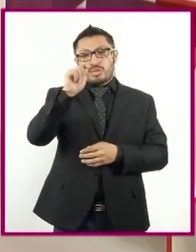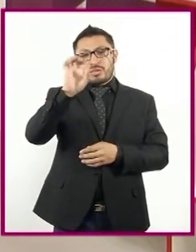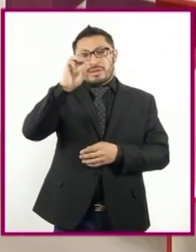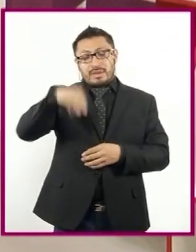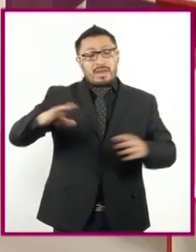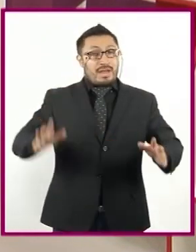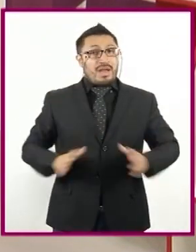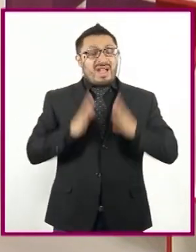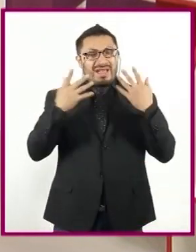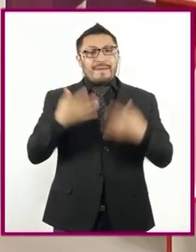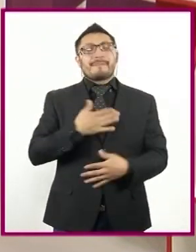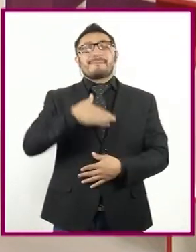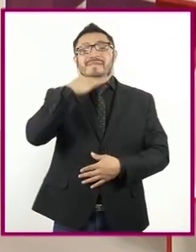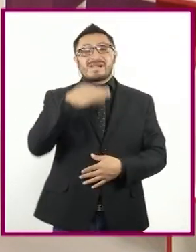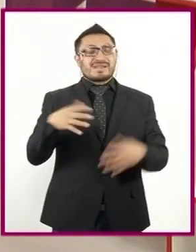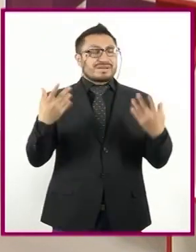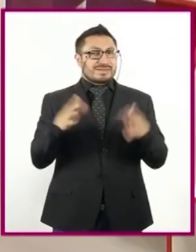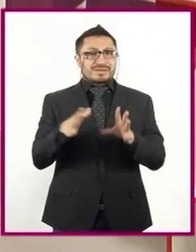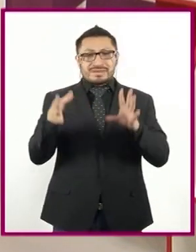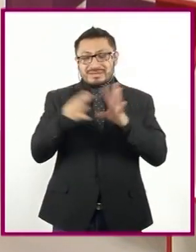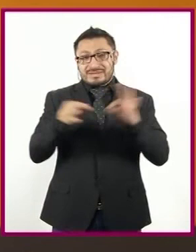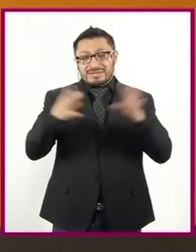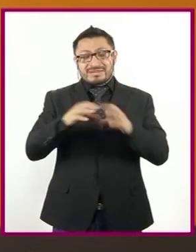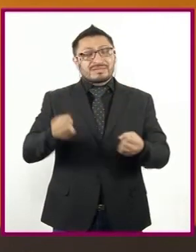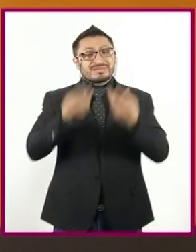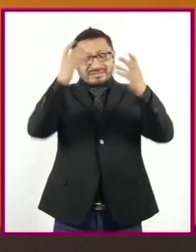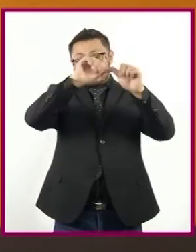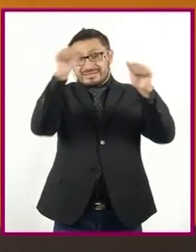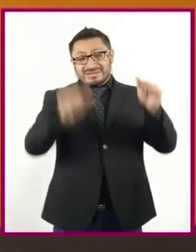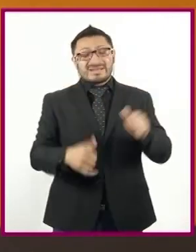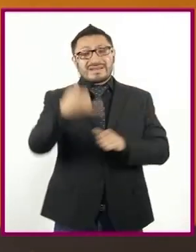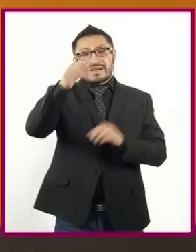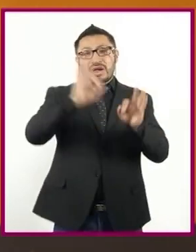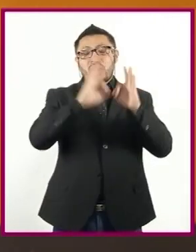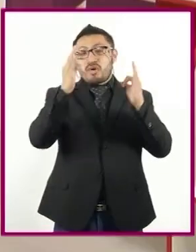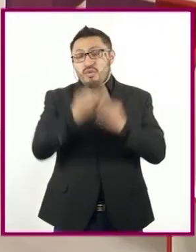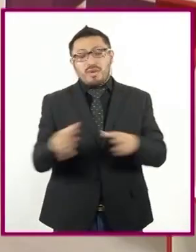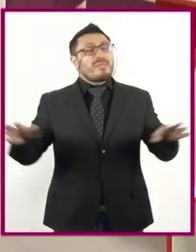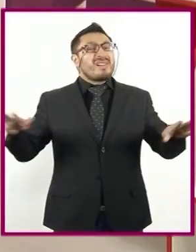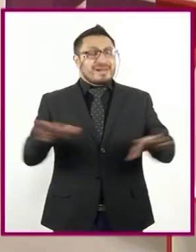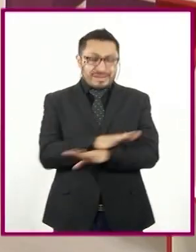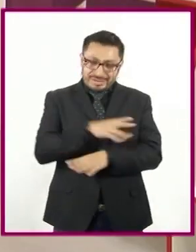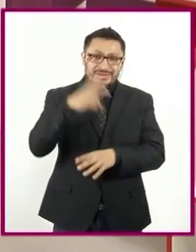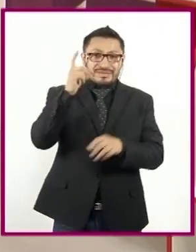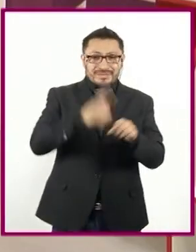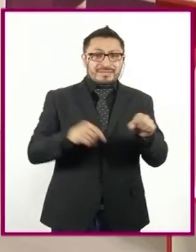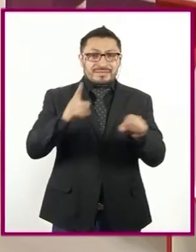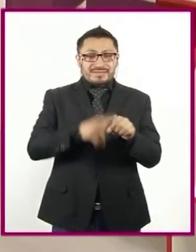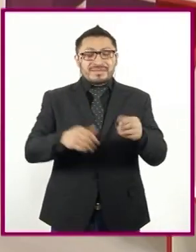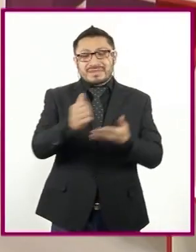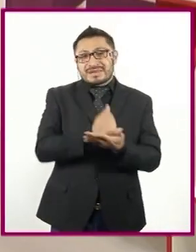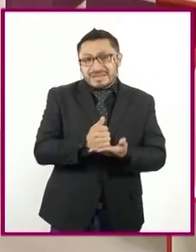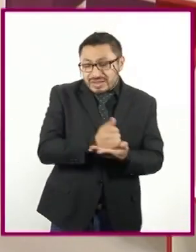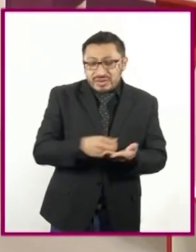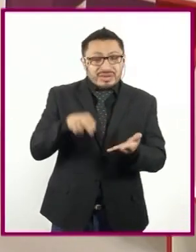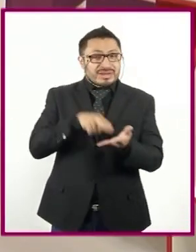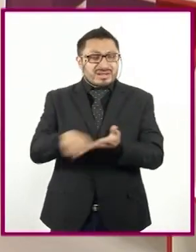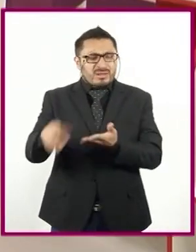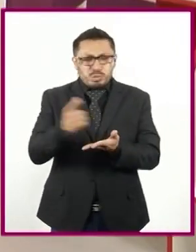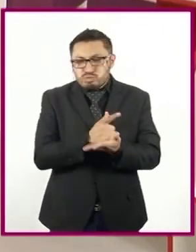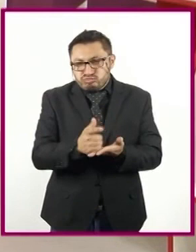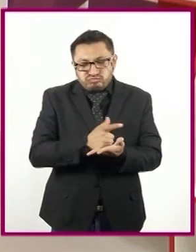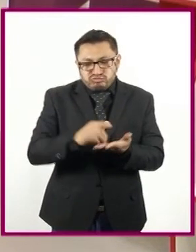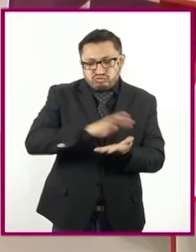de una exposición artística y como una manera para poder cambiar esos colores azules, negros y